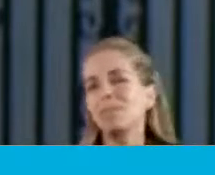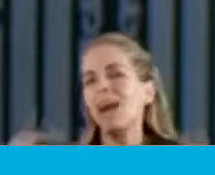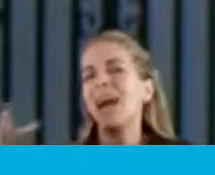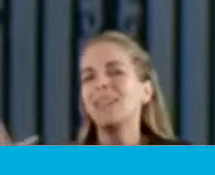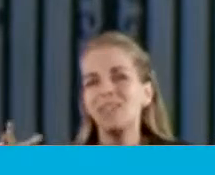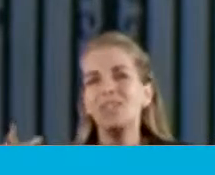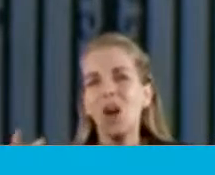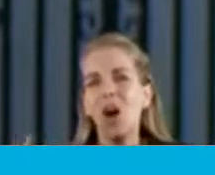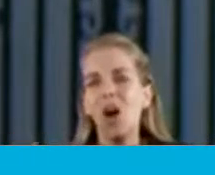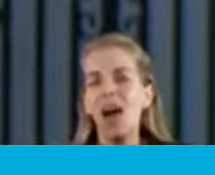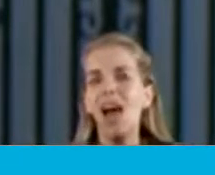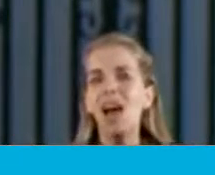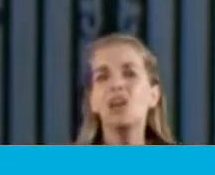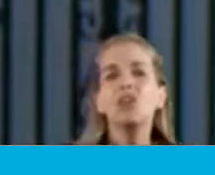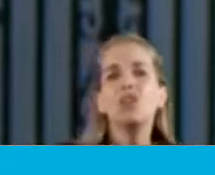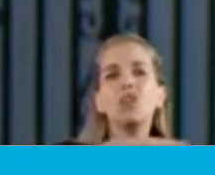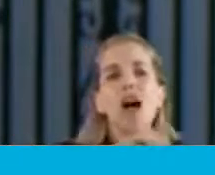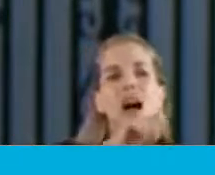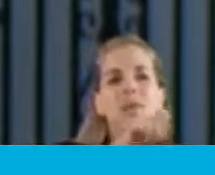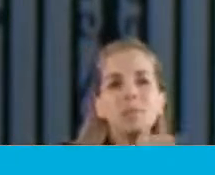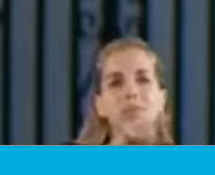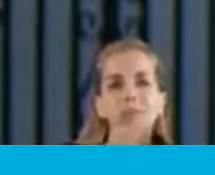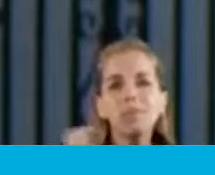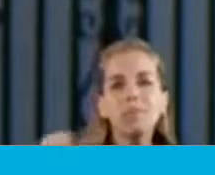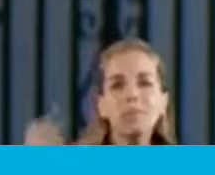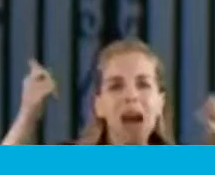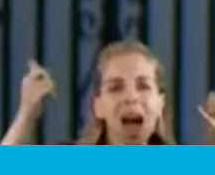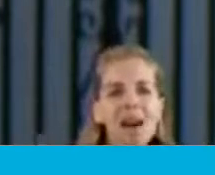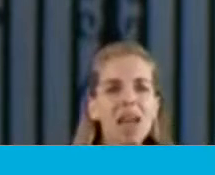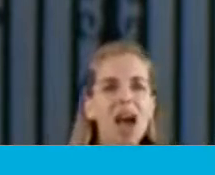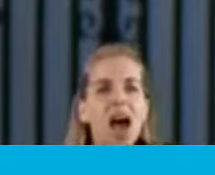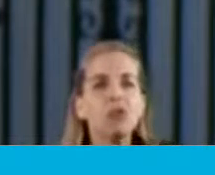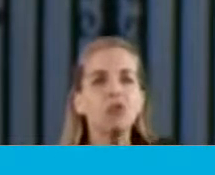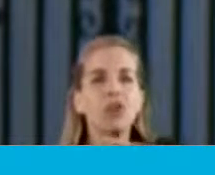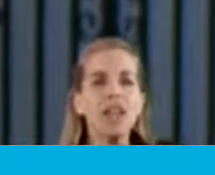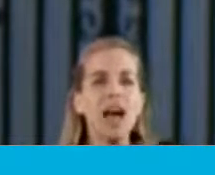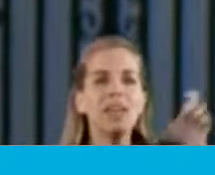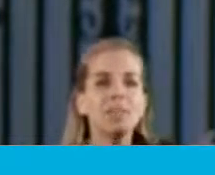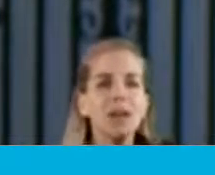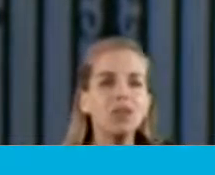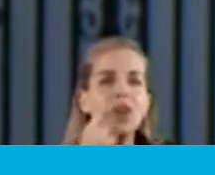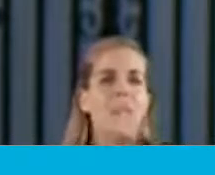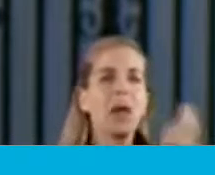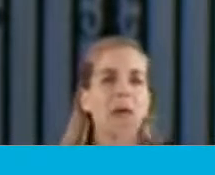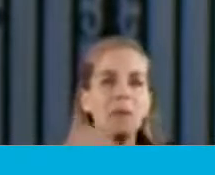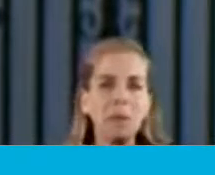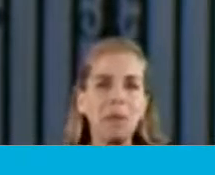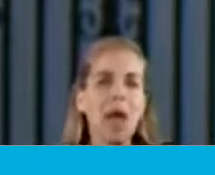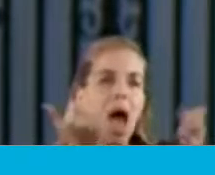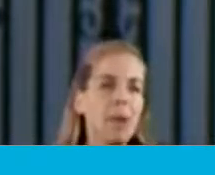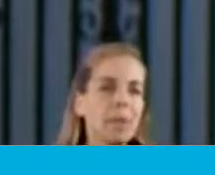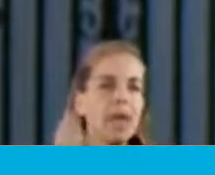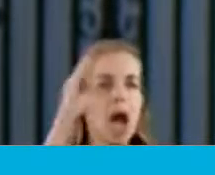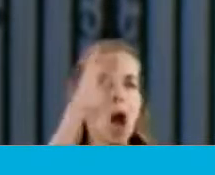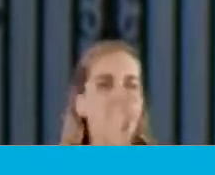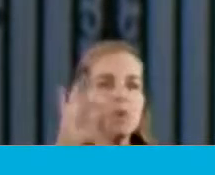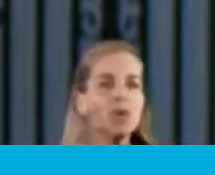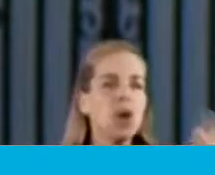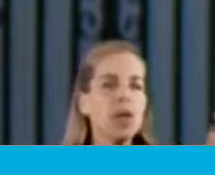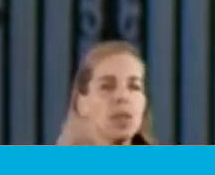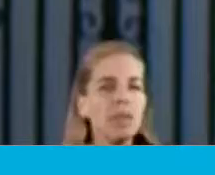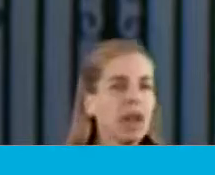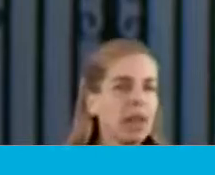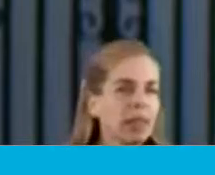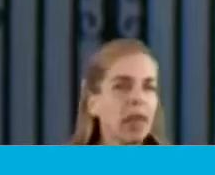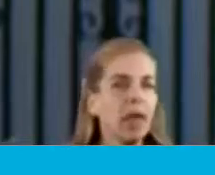cada ciudad tenía sus autoridades y vecinos, cada cual agitaba sus ideas. Todos y